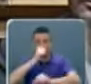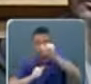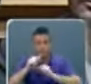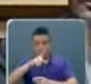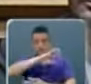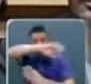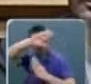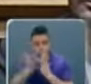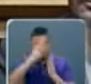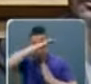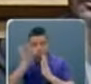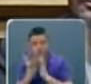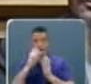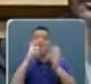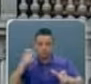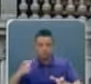Comunista.